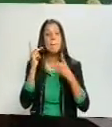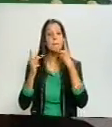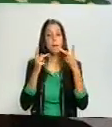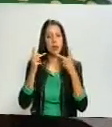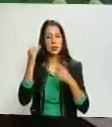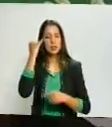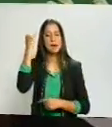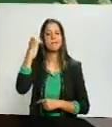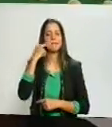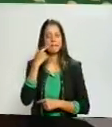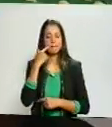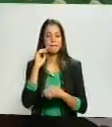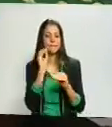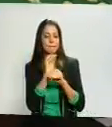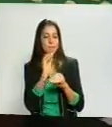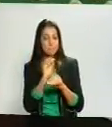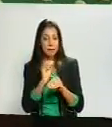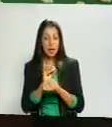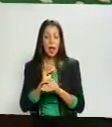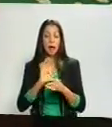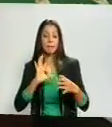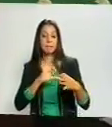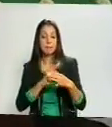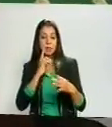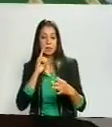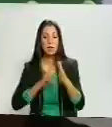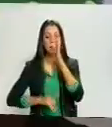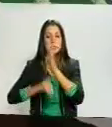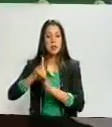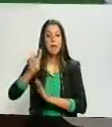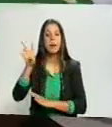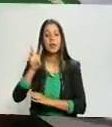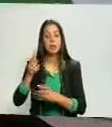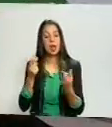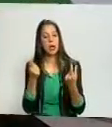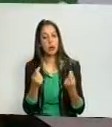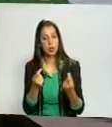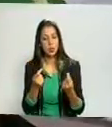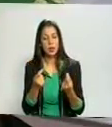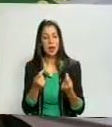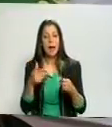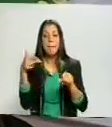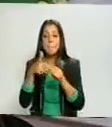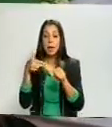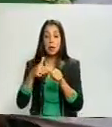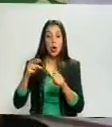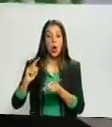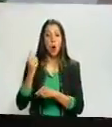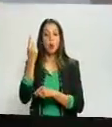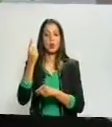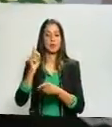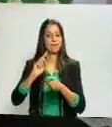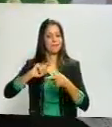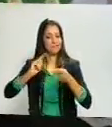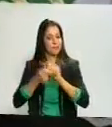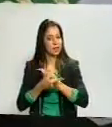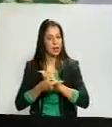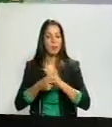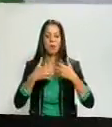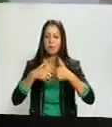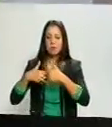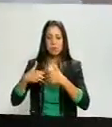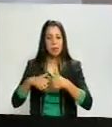integral del desarrollo de la nación, de la economía postrentista petrolero. La creación de esta